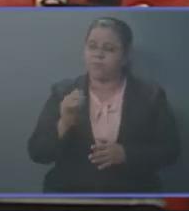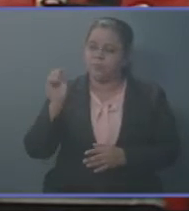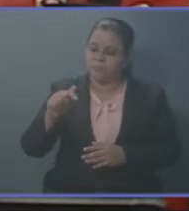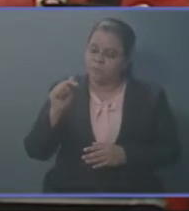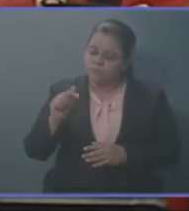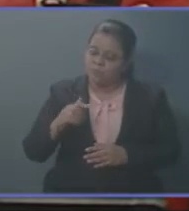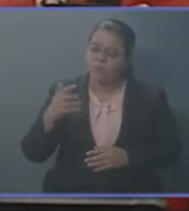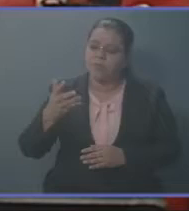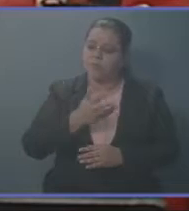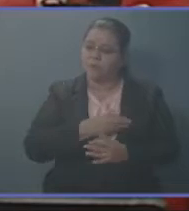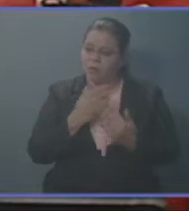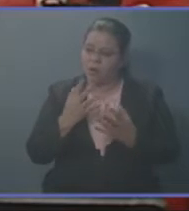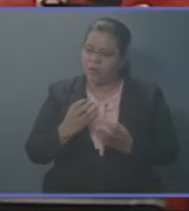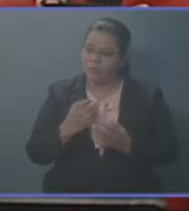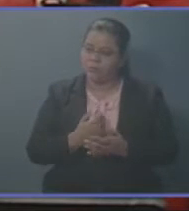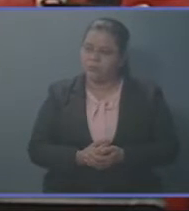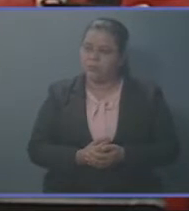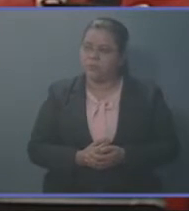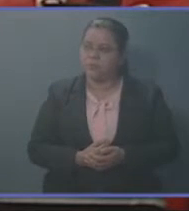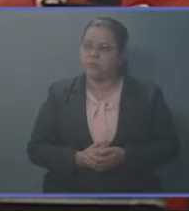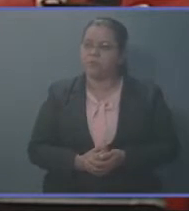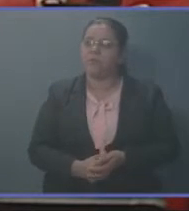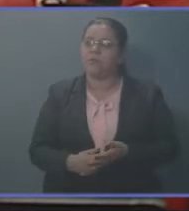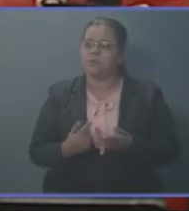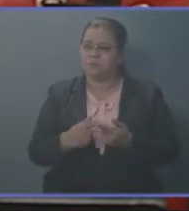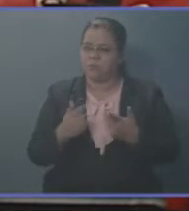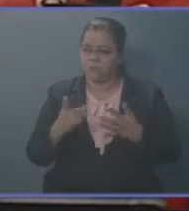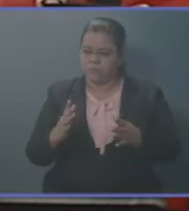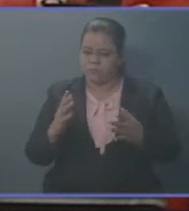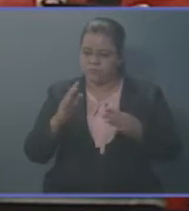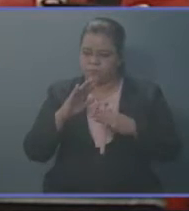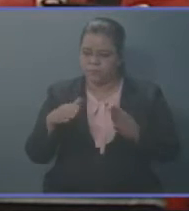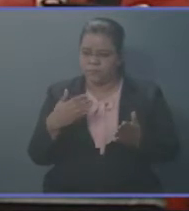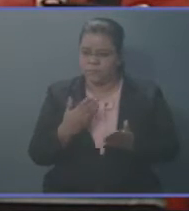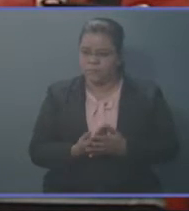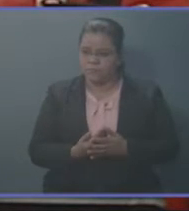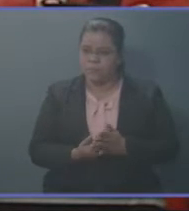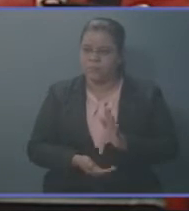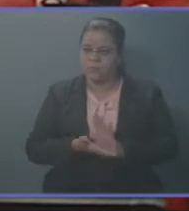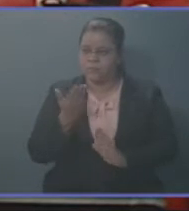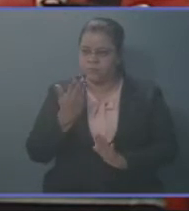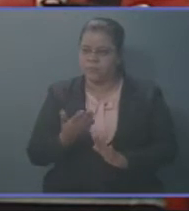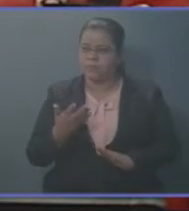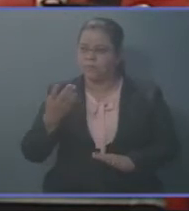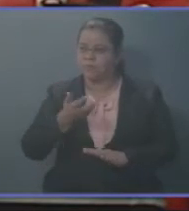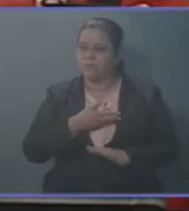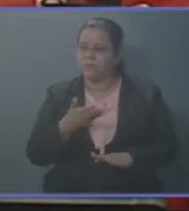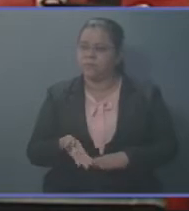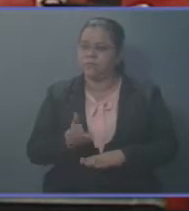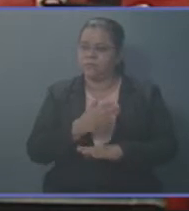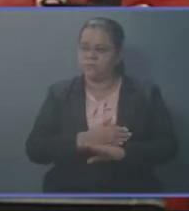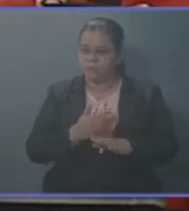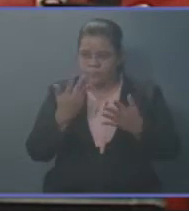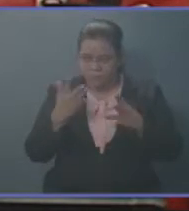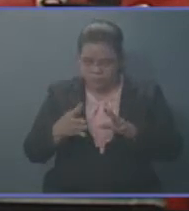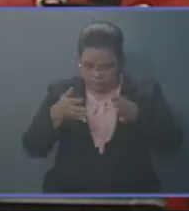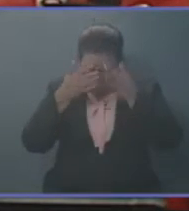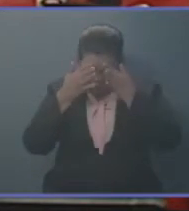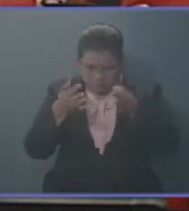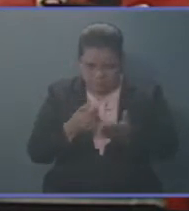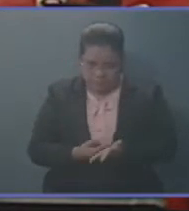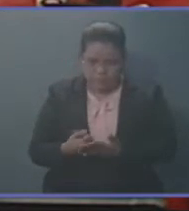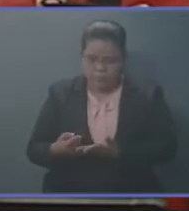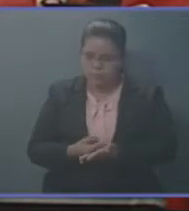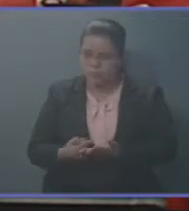va nuestra pieza de correspondencia, que recoge bastante también de lo que hemos estado discutiendo en cuanto a